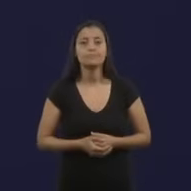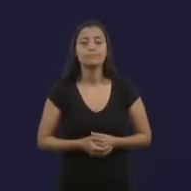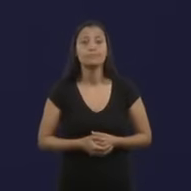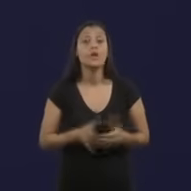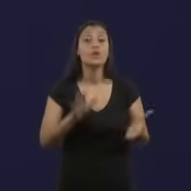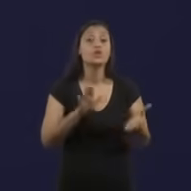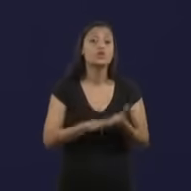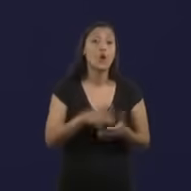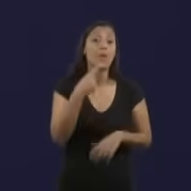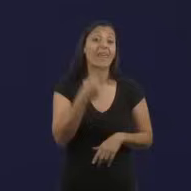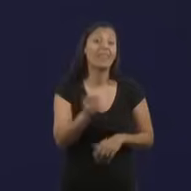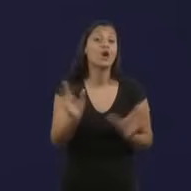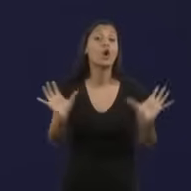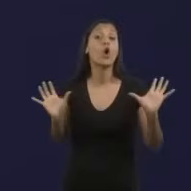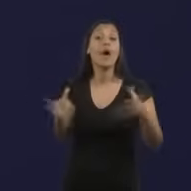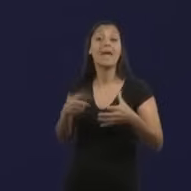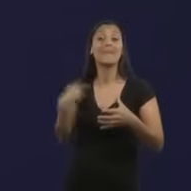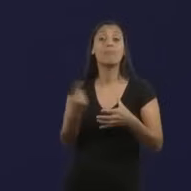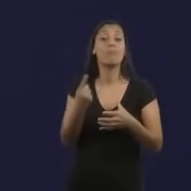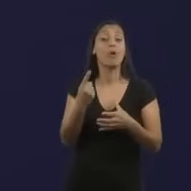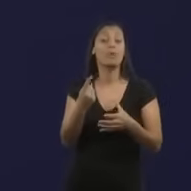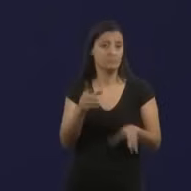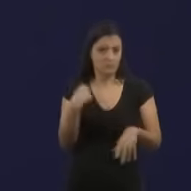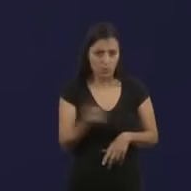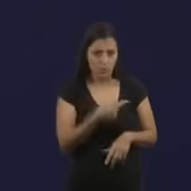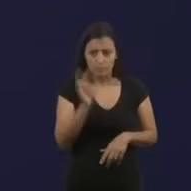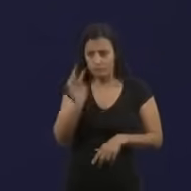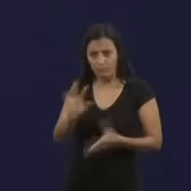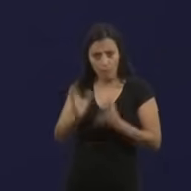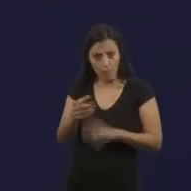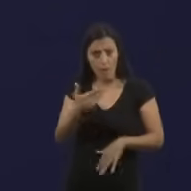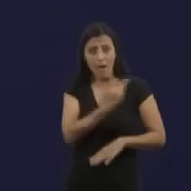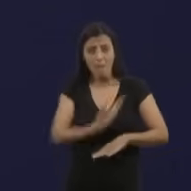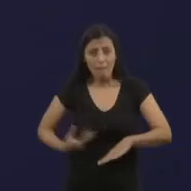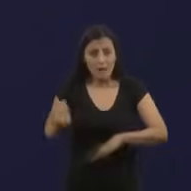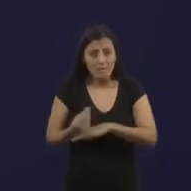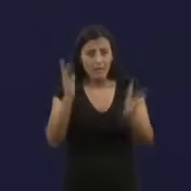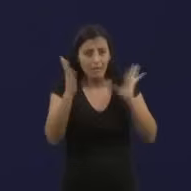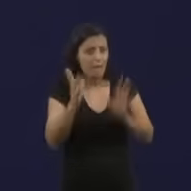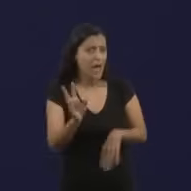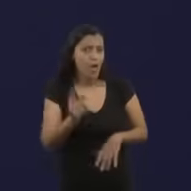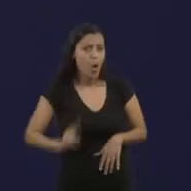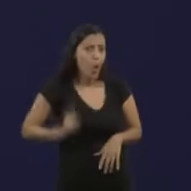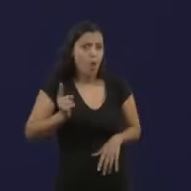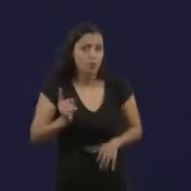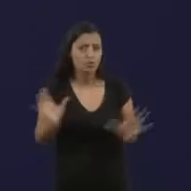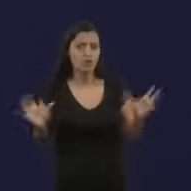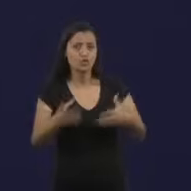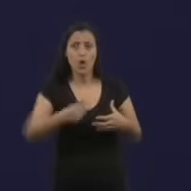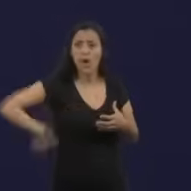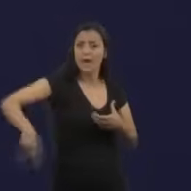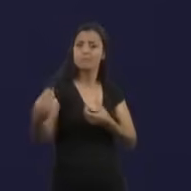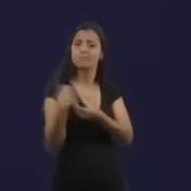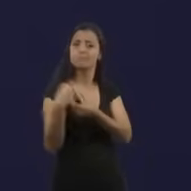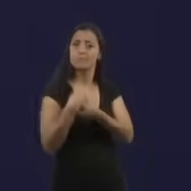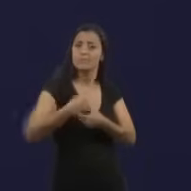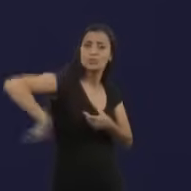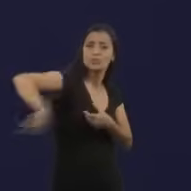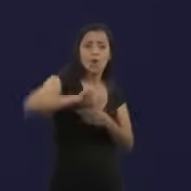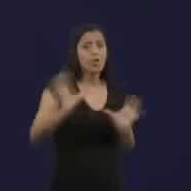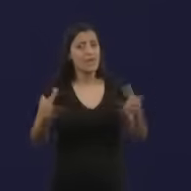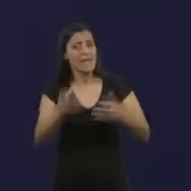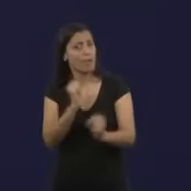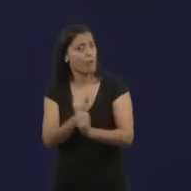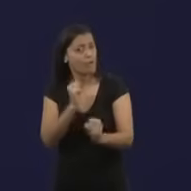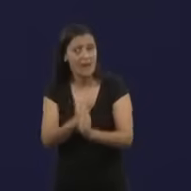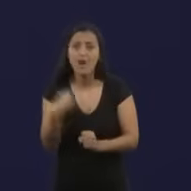definiciones sobre el equipo nosotros estamos orgullosos del equipo que el presidente está orgulloso del equipo que tiene y todos los que lo conformamos estamos